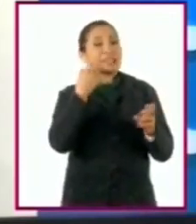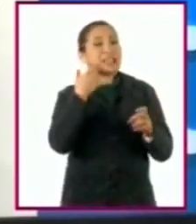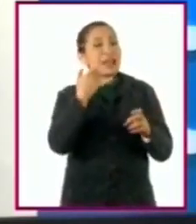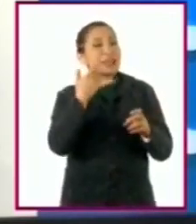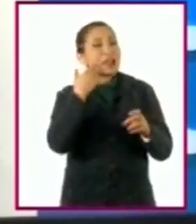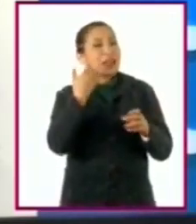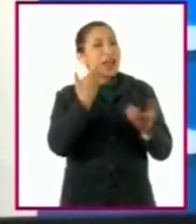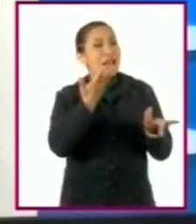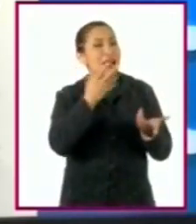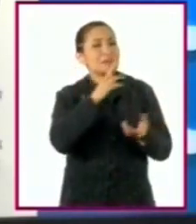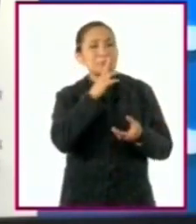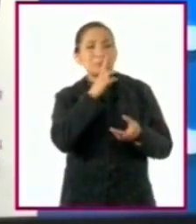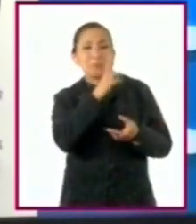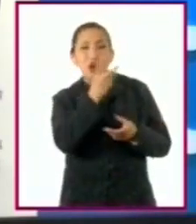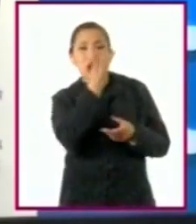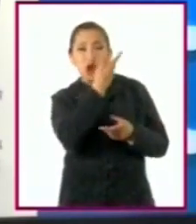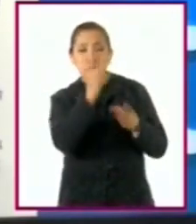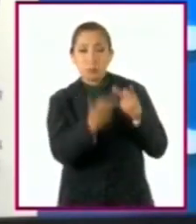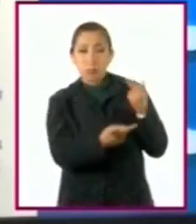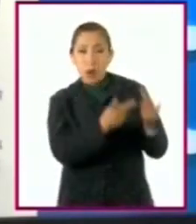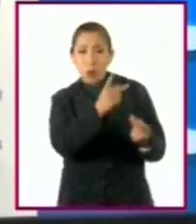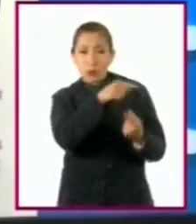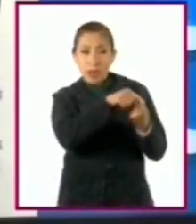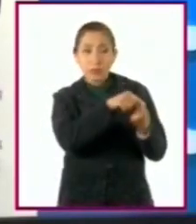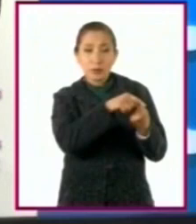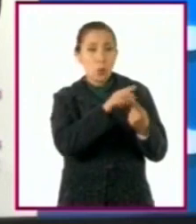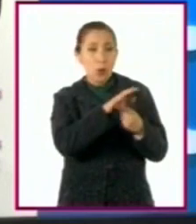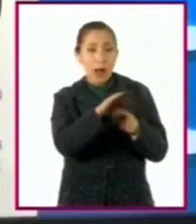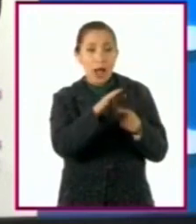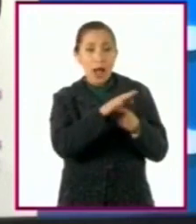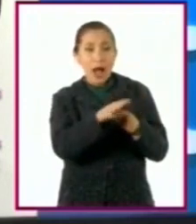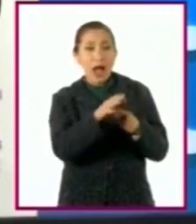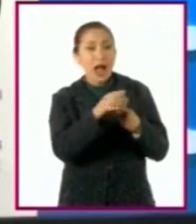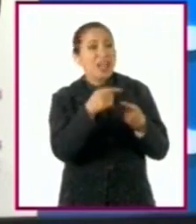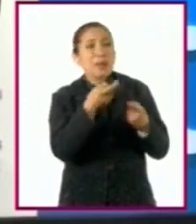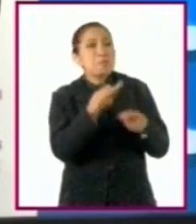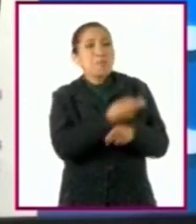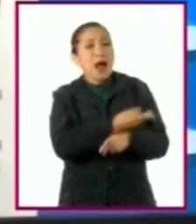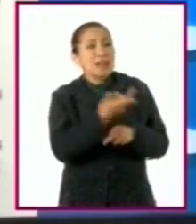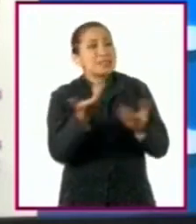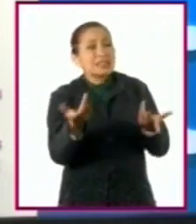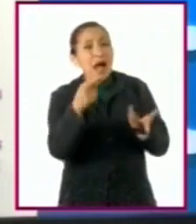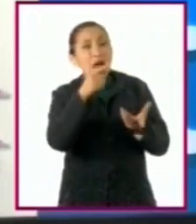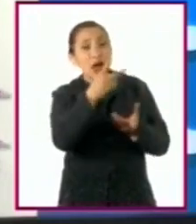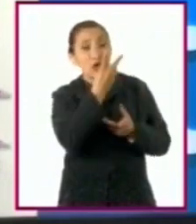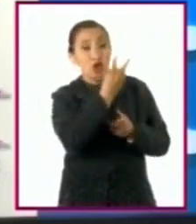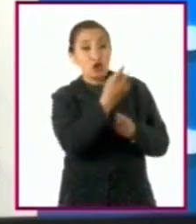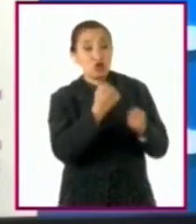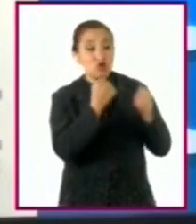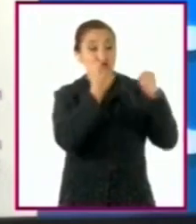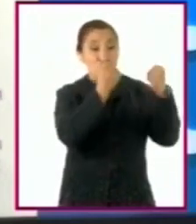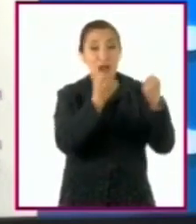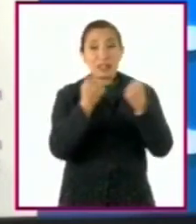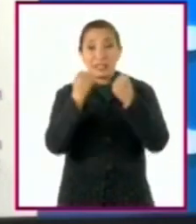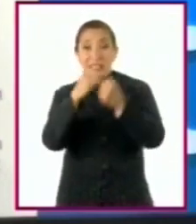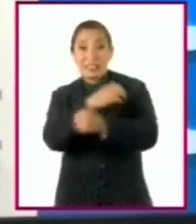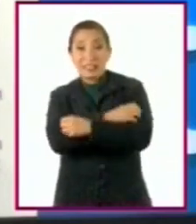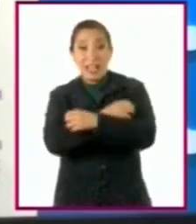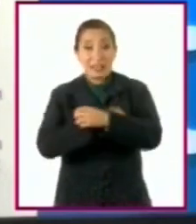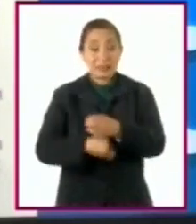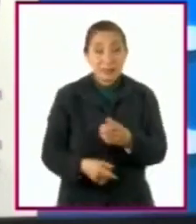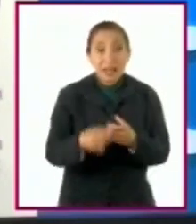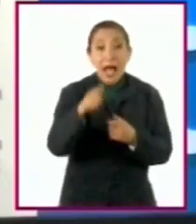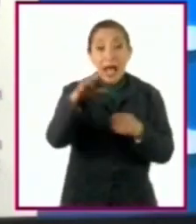resolver estas dos preguntas. ¿Cuáles son los efectos de un par de fuerzas? ¿Existe